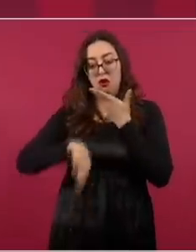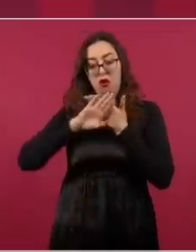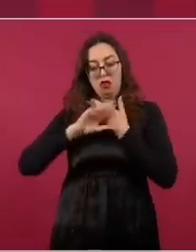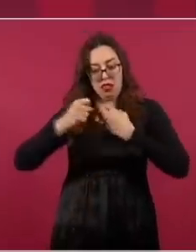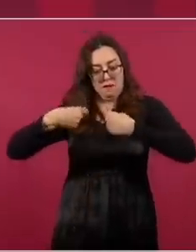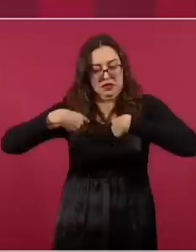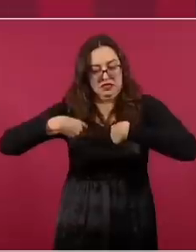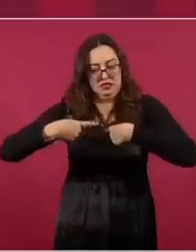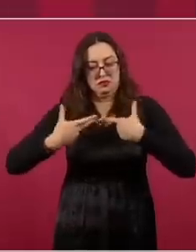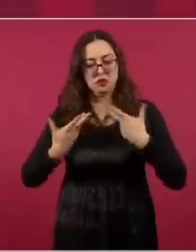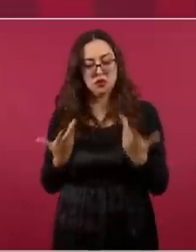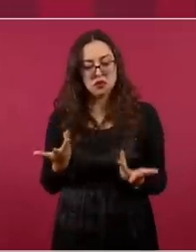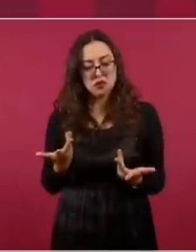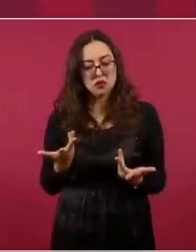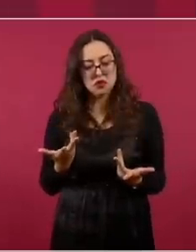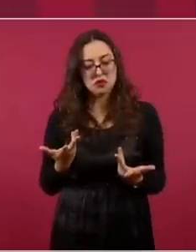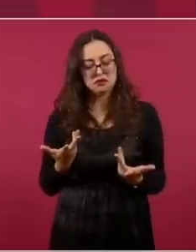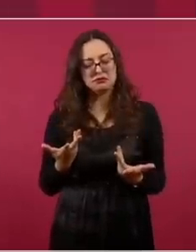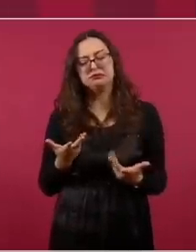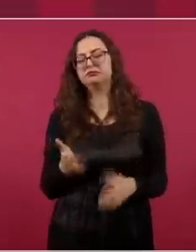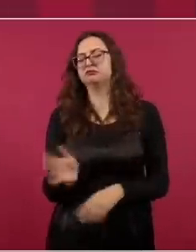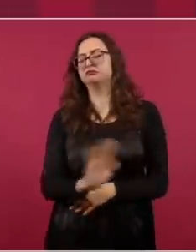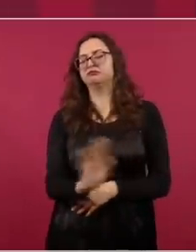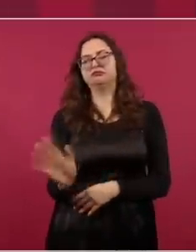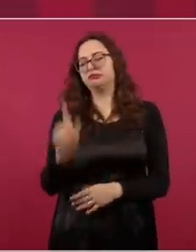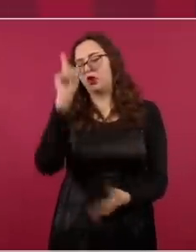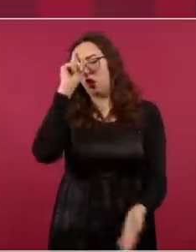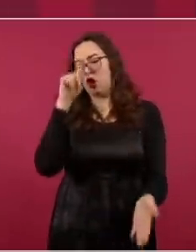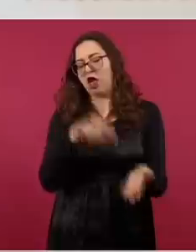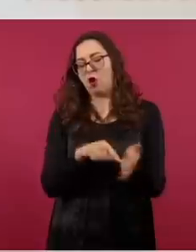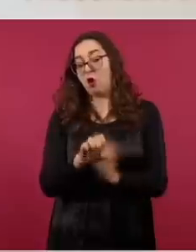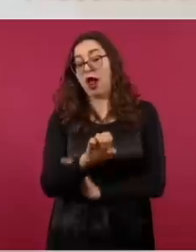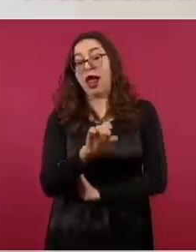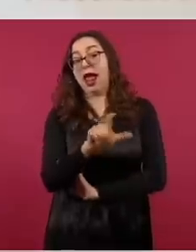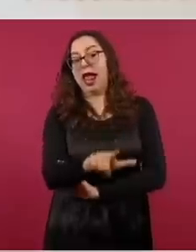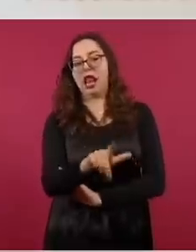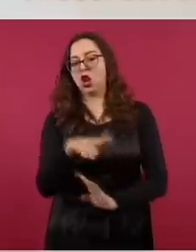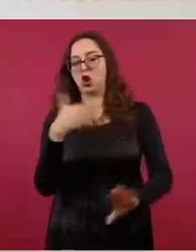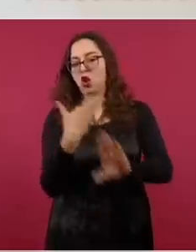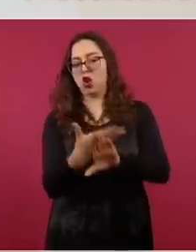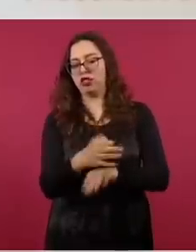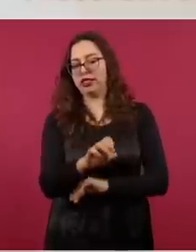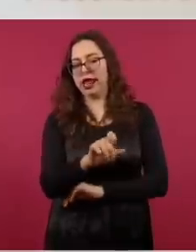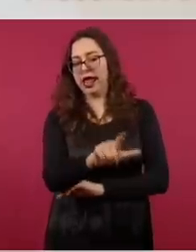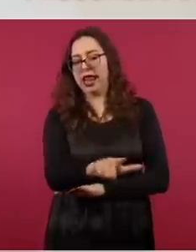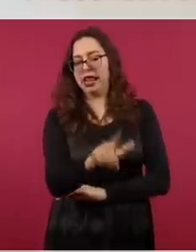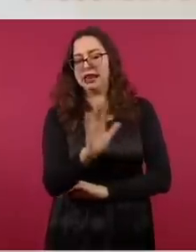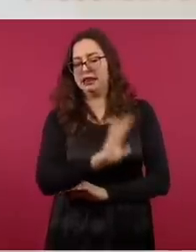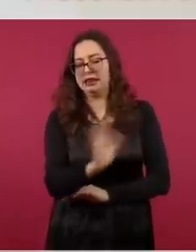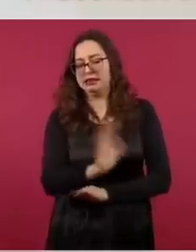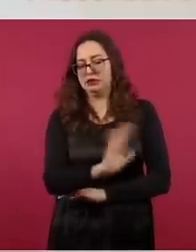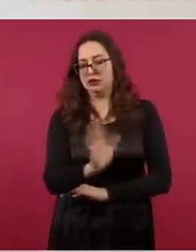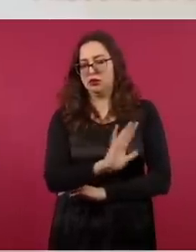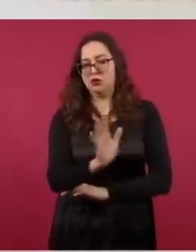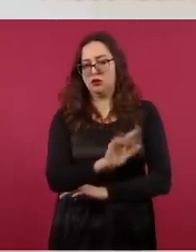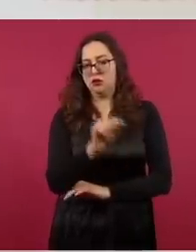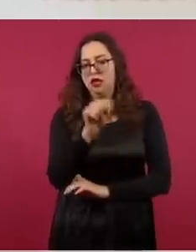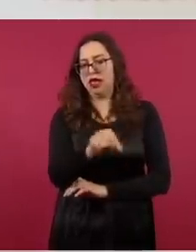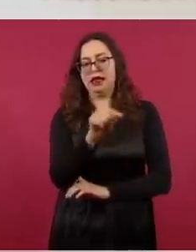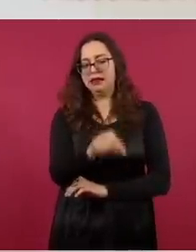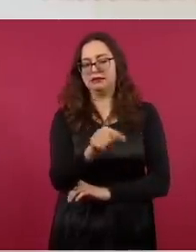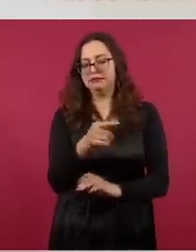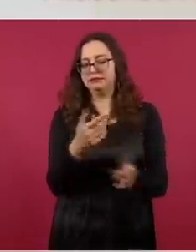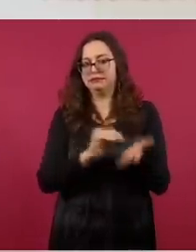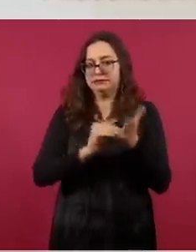sino porque alguien lo hizo para afectarnos a nosotros no lo descarto